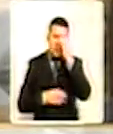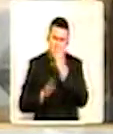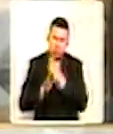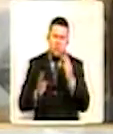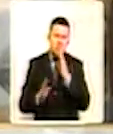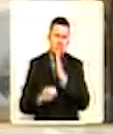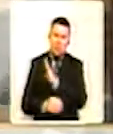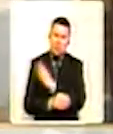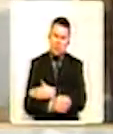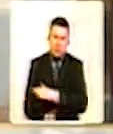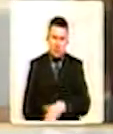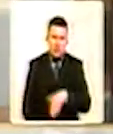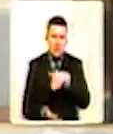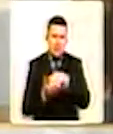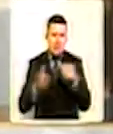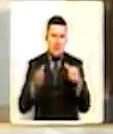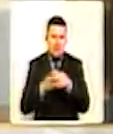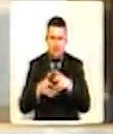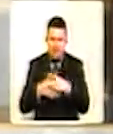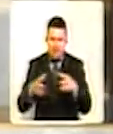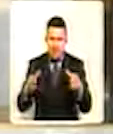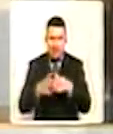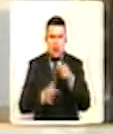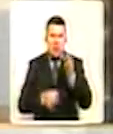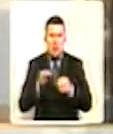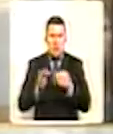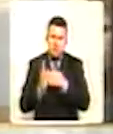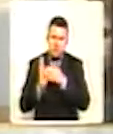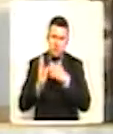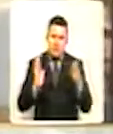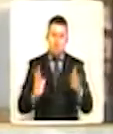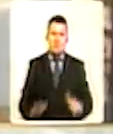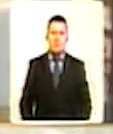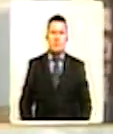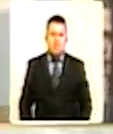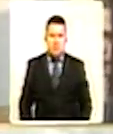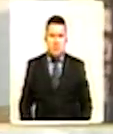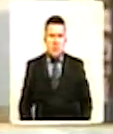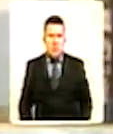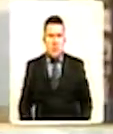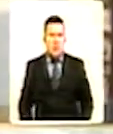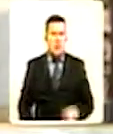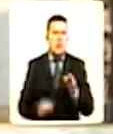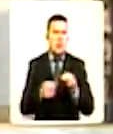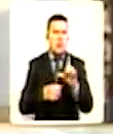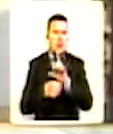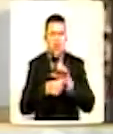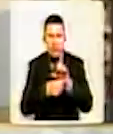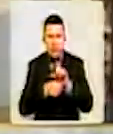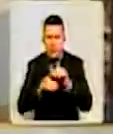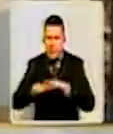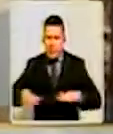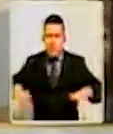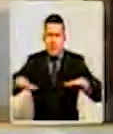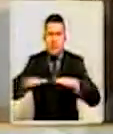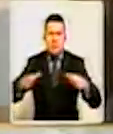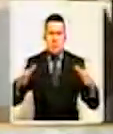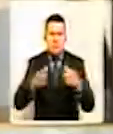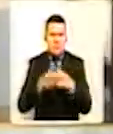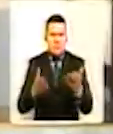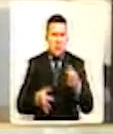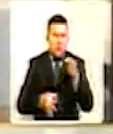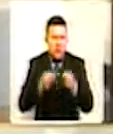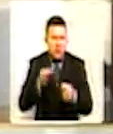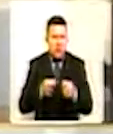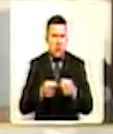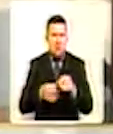la importancia de fortalecer los instrumentos de la justicia transicional, de la justicia local, de la justicia territorial,